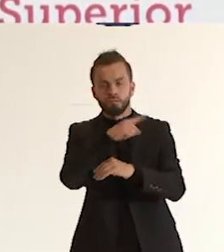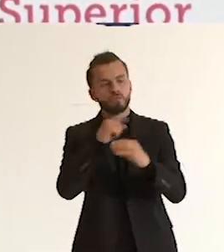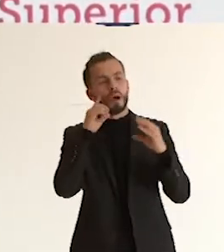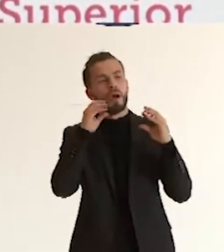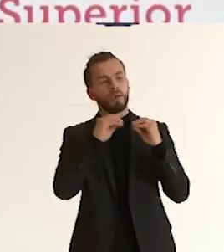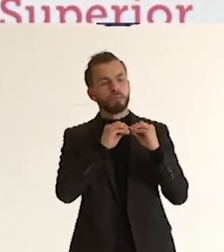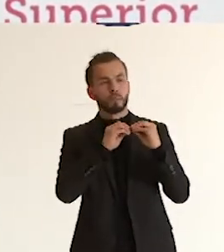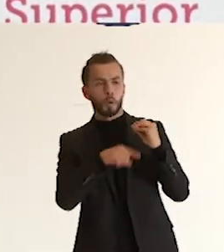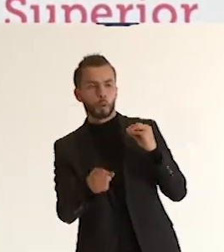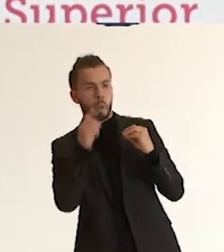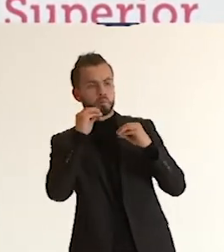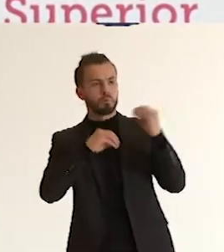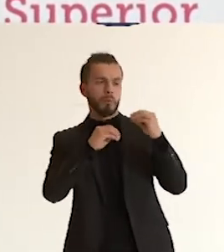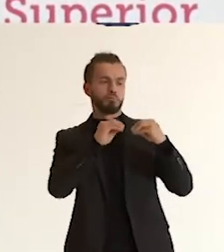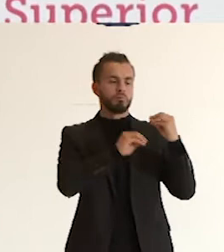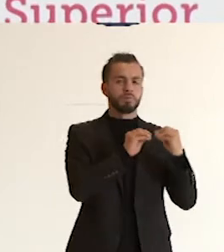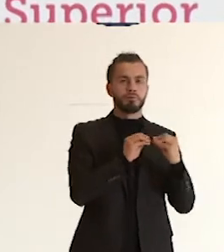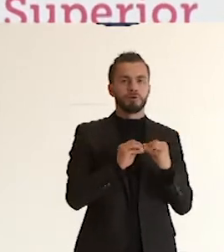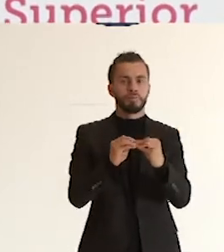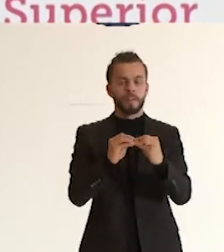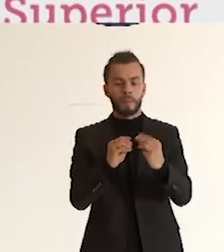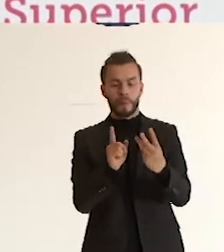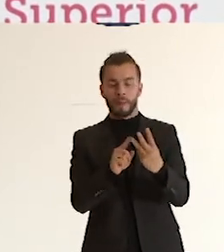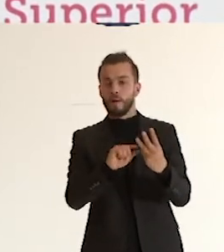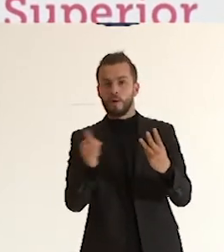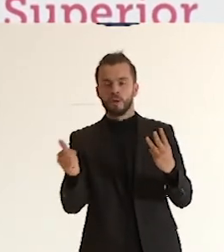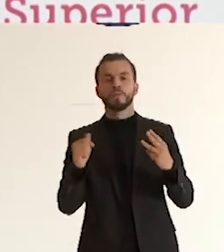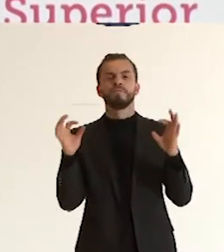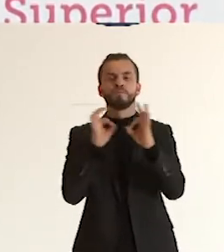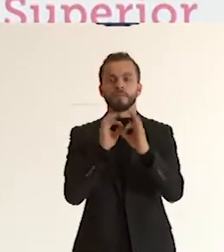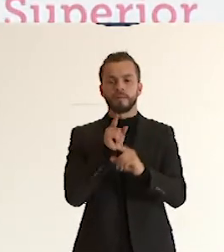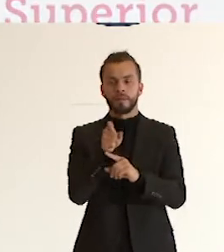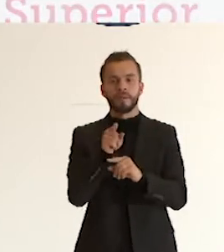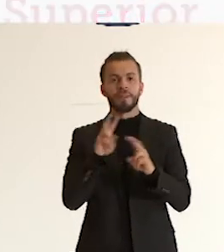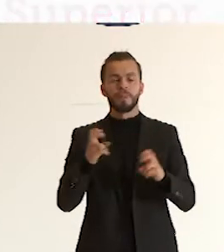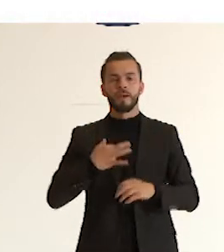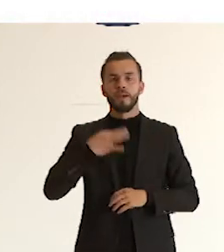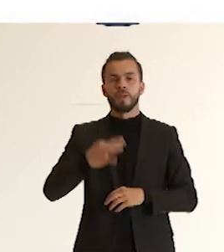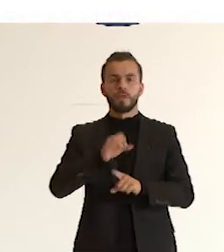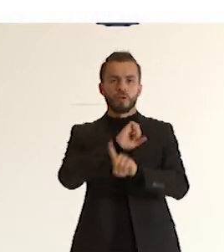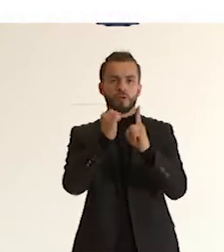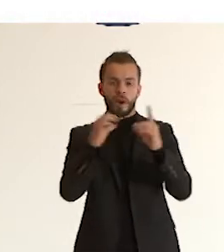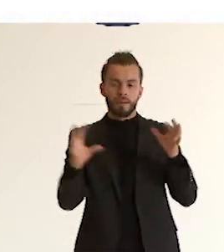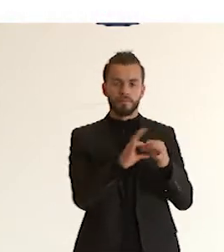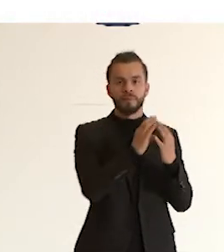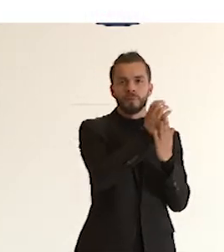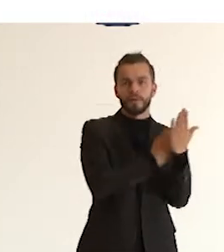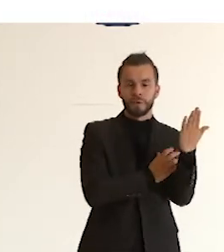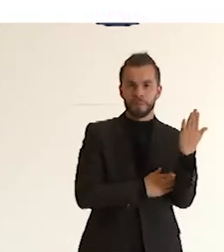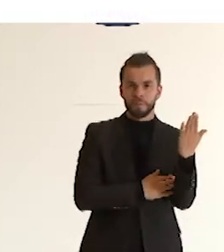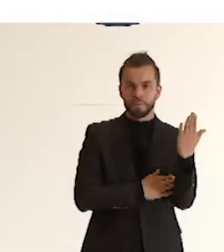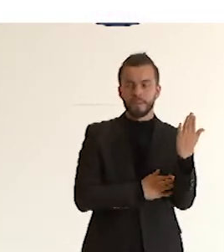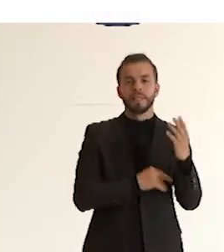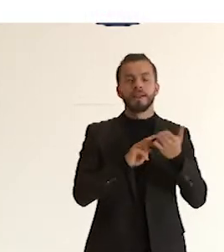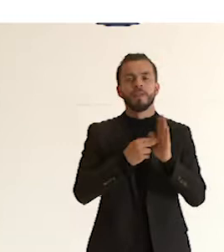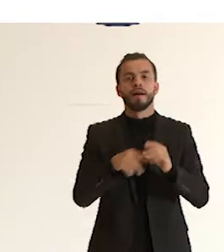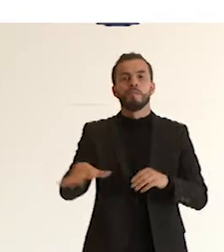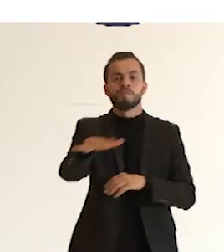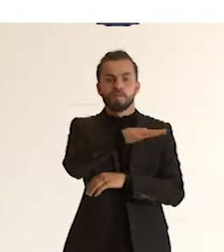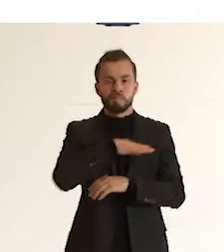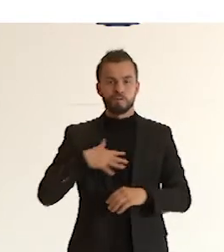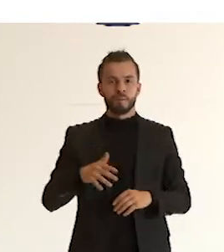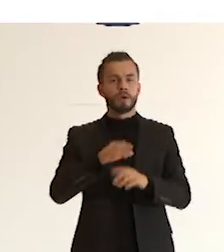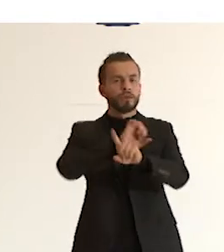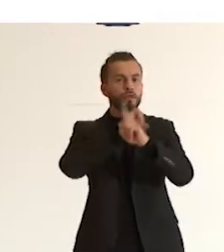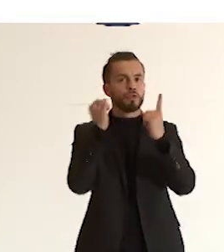otro enfoque es el de ética social a través del currículo davis lo llama así y es estudiar problemas éticos que atraviesan a la